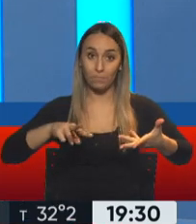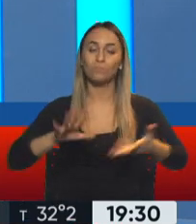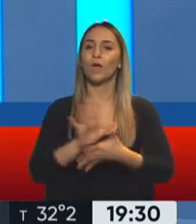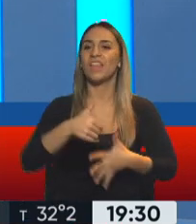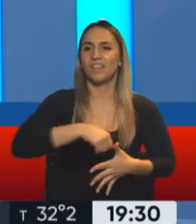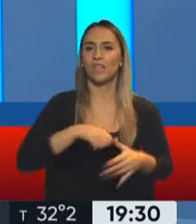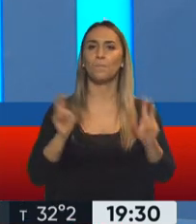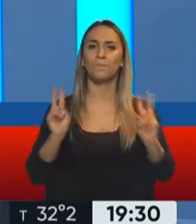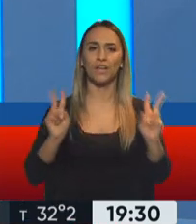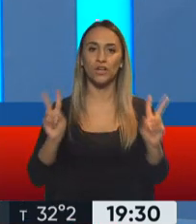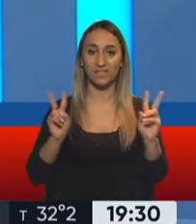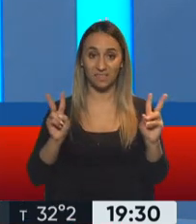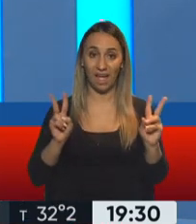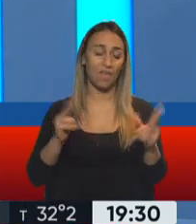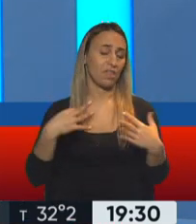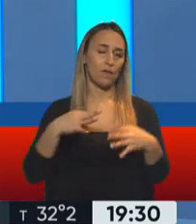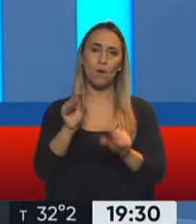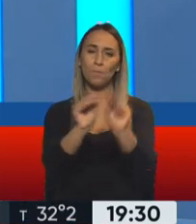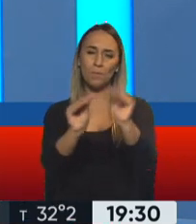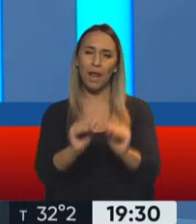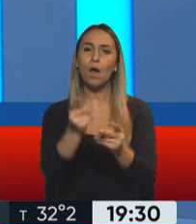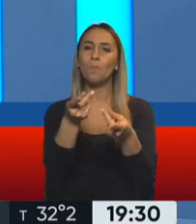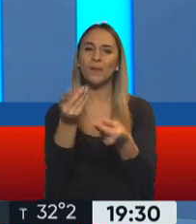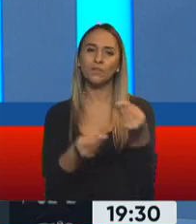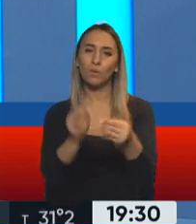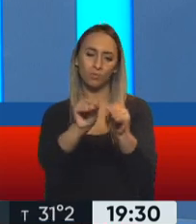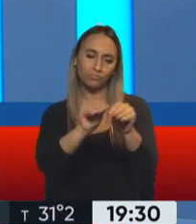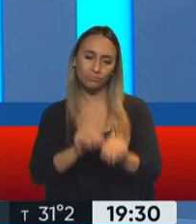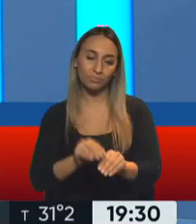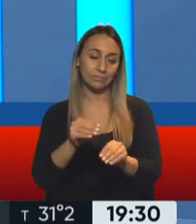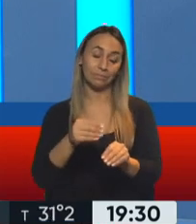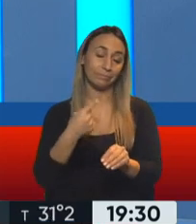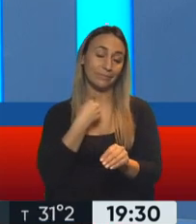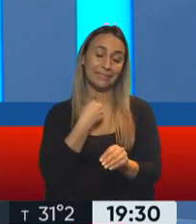presupuesto 2022, teniendo en cuenta que va a estar muy condicionado también por el acuerdo con el Fondo Monetario